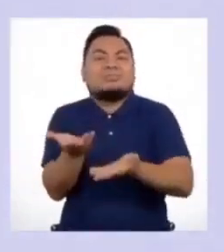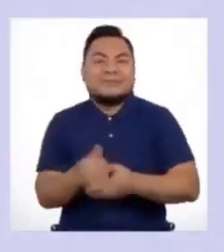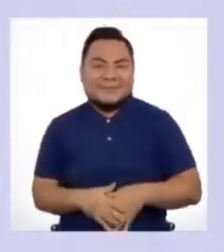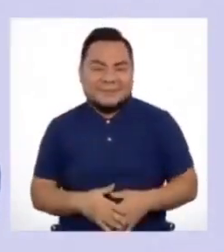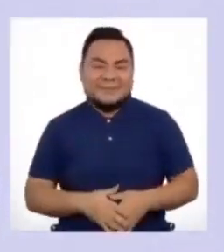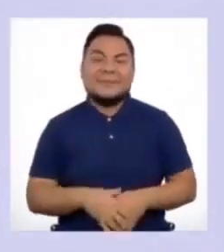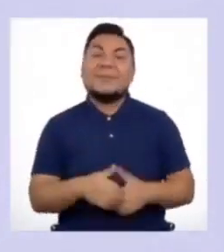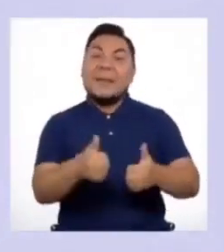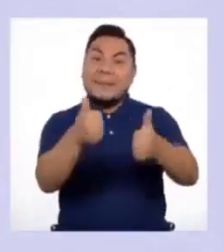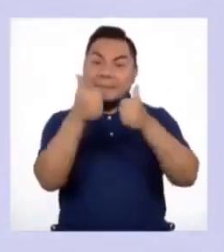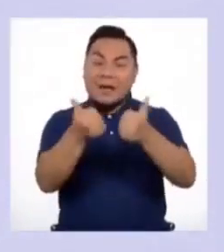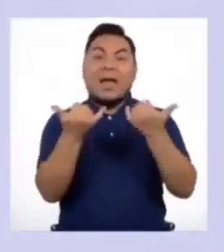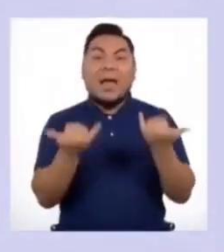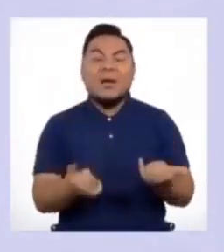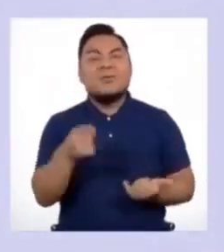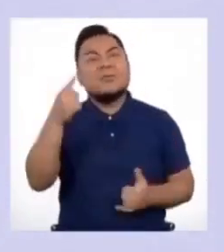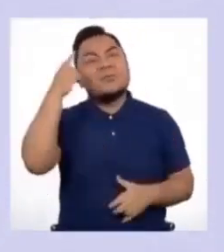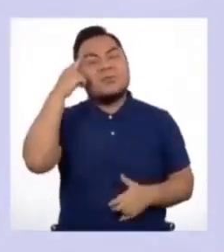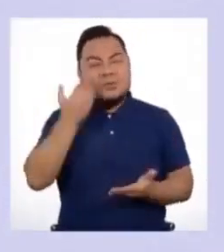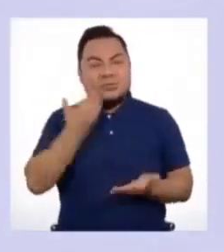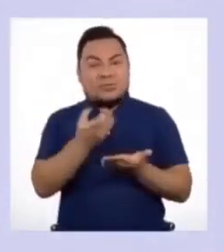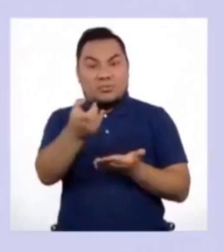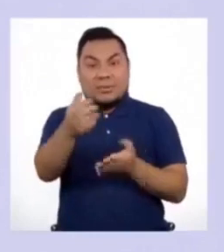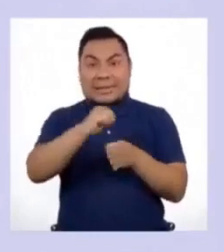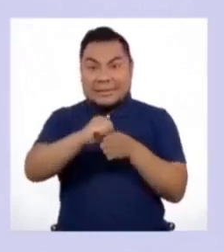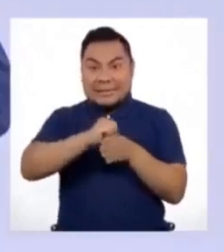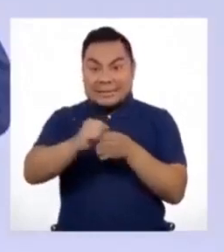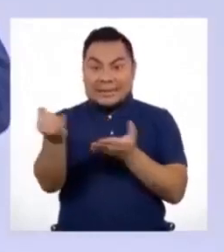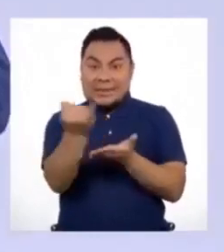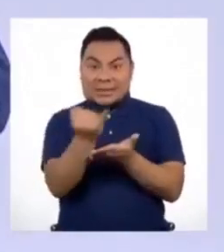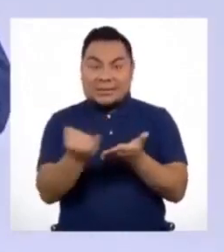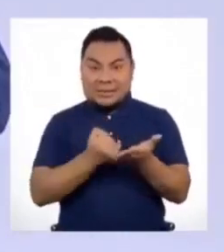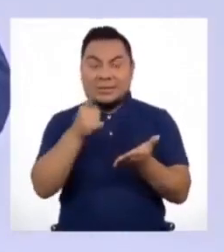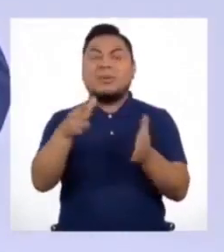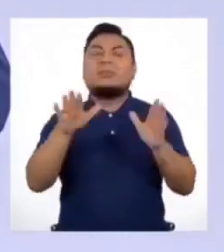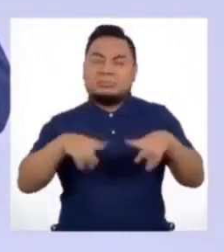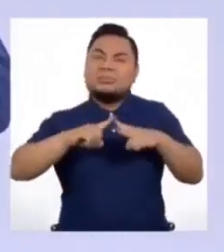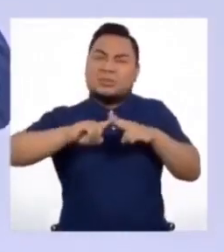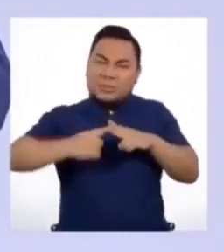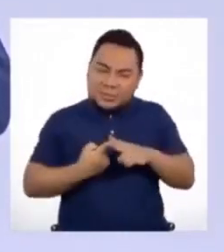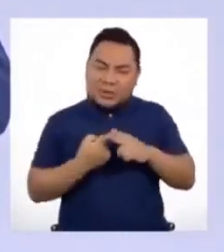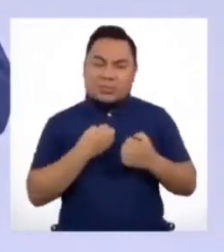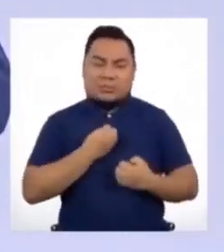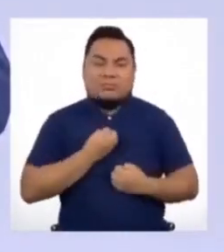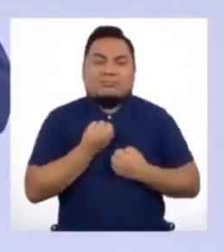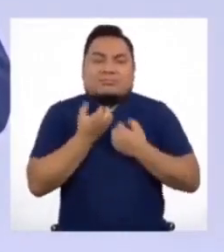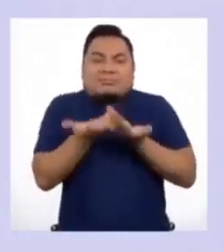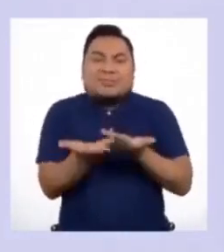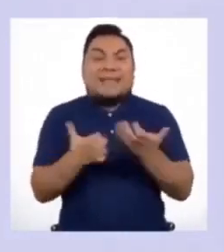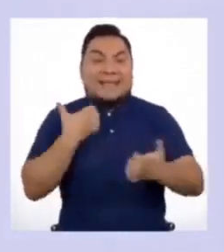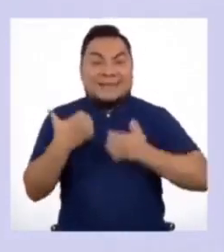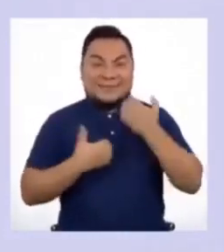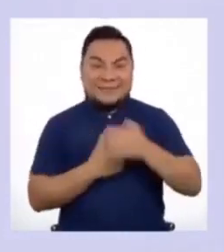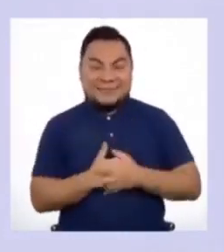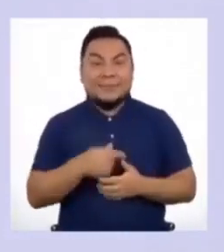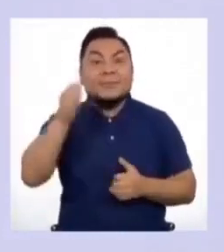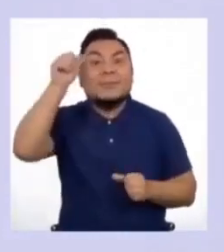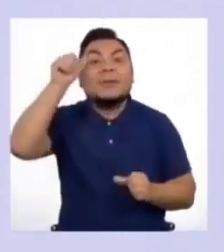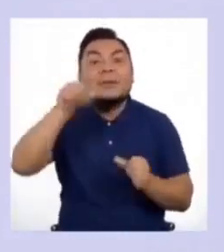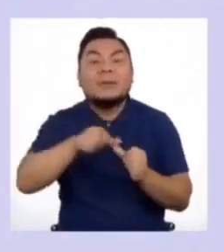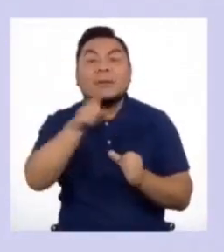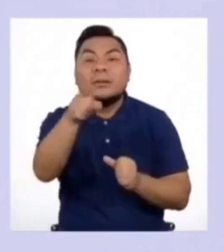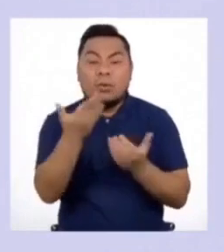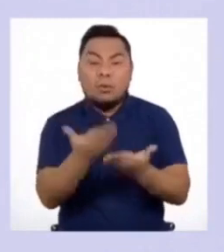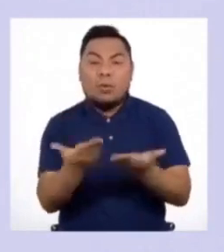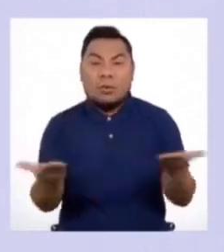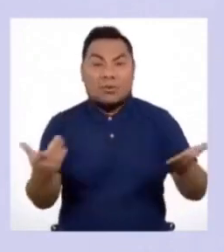bien, ahora vamos a proponerte algunos ejercicios de dibujo para que comiences a expresar tus emociones. ¿Recuerdas los materiales